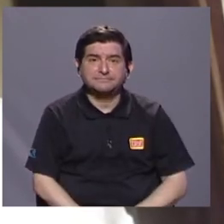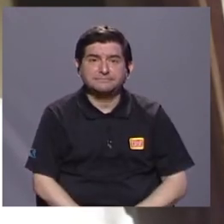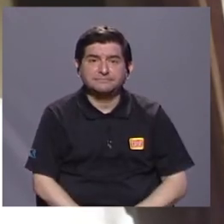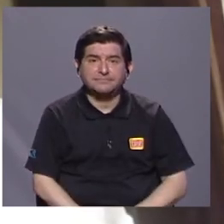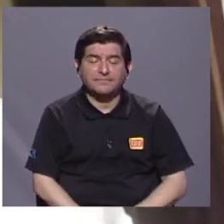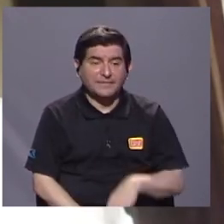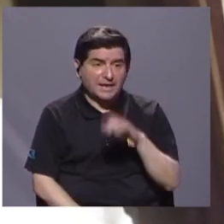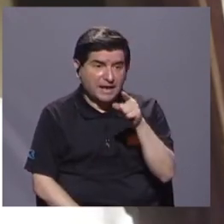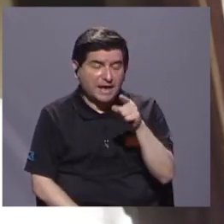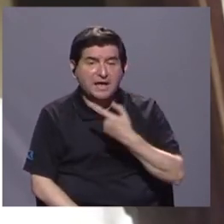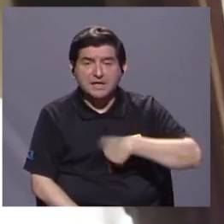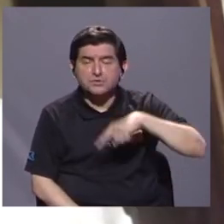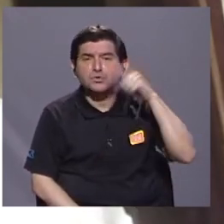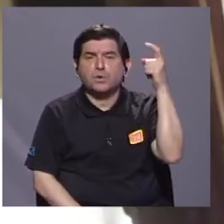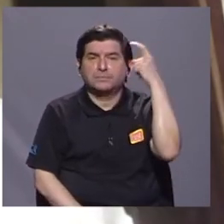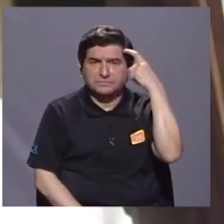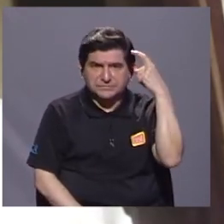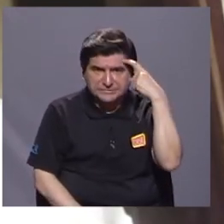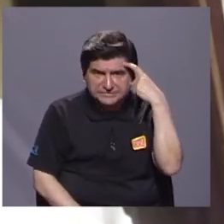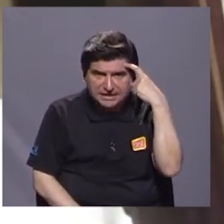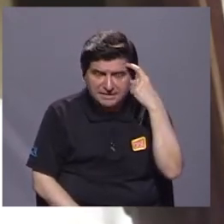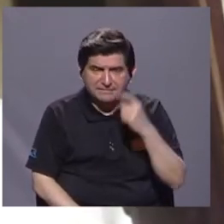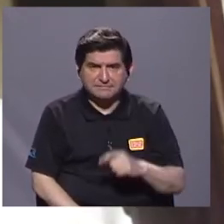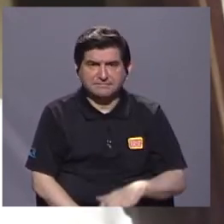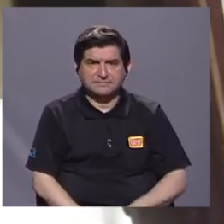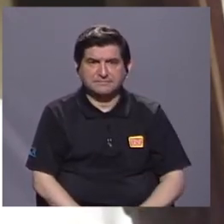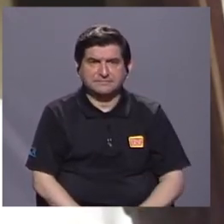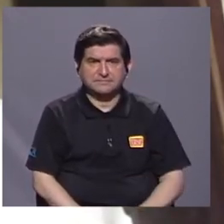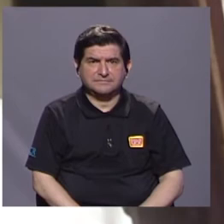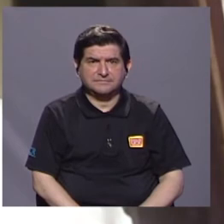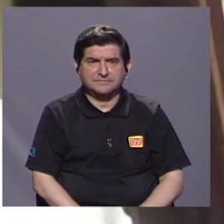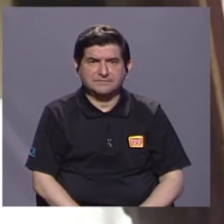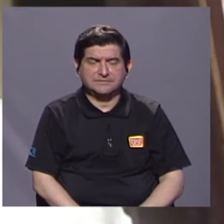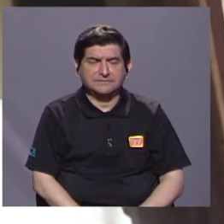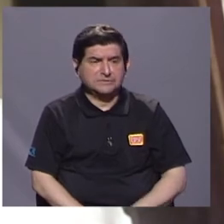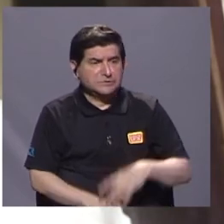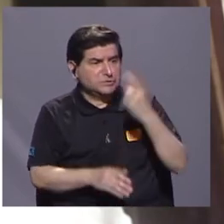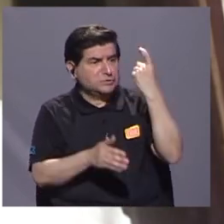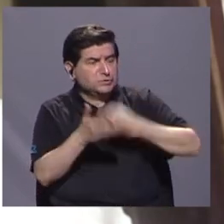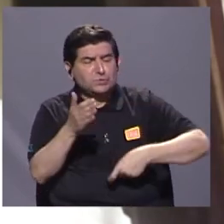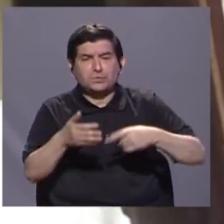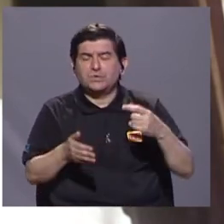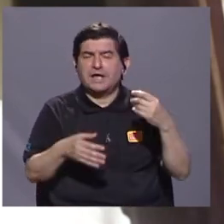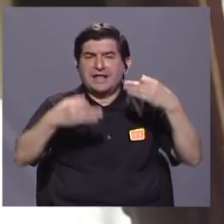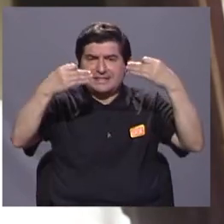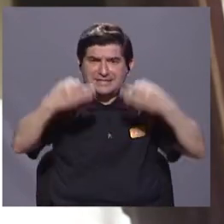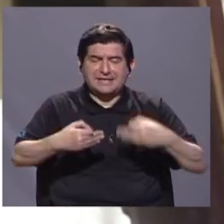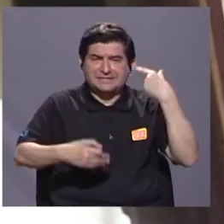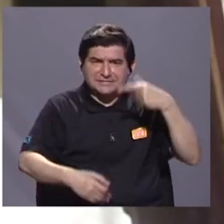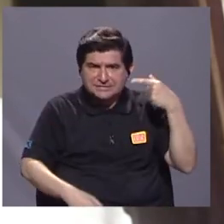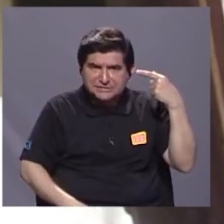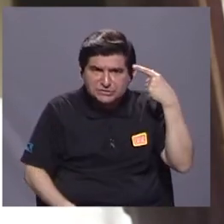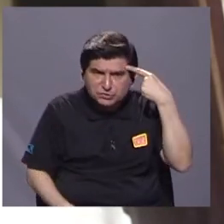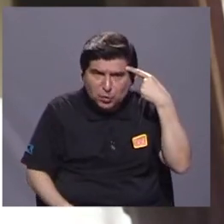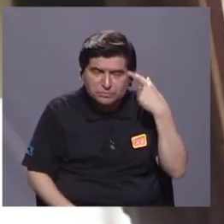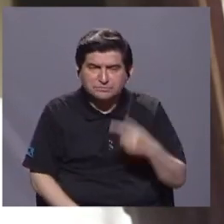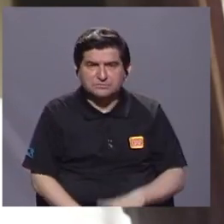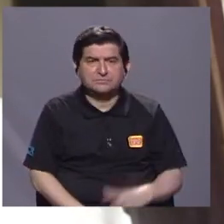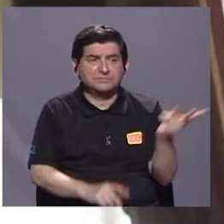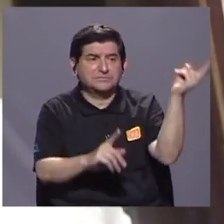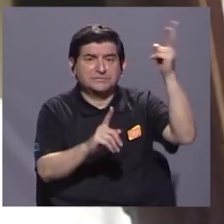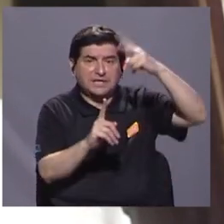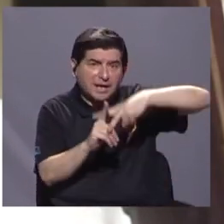Entonces esto nos pone a pensar realmente la cruda decisión que va a tener que tomar el gobierno de